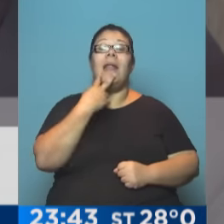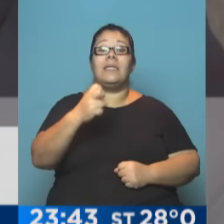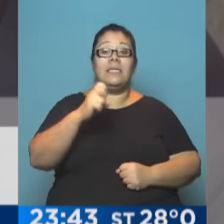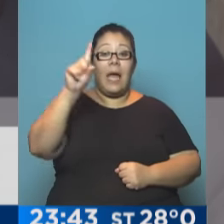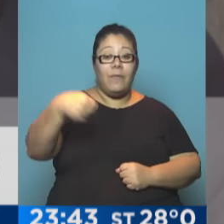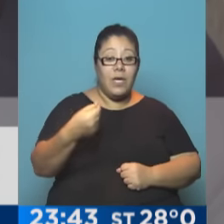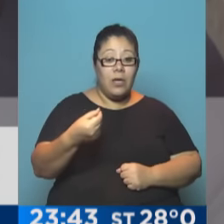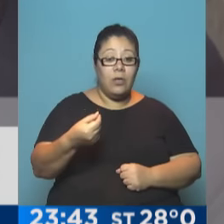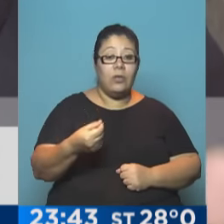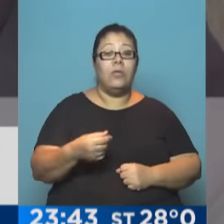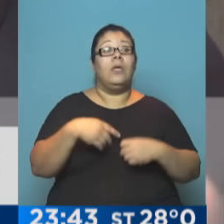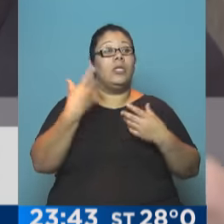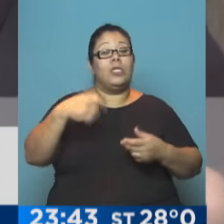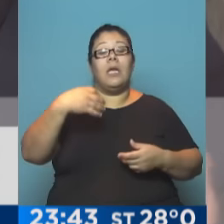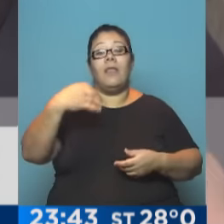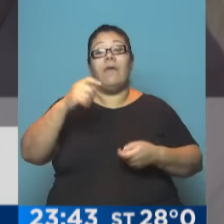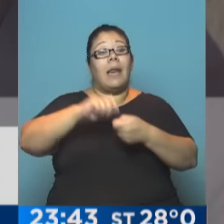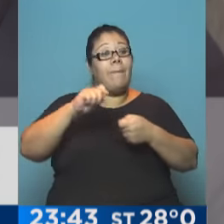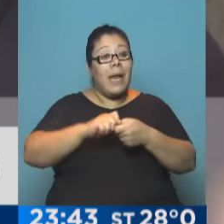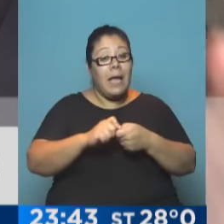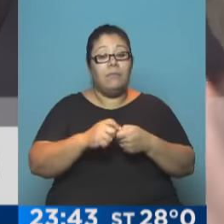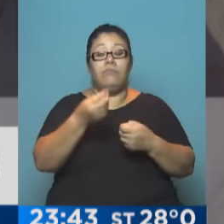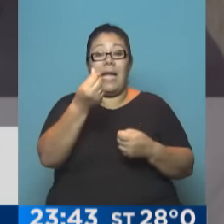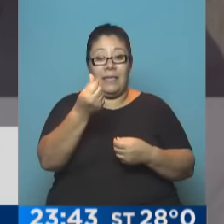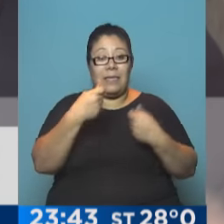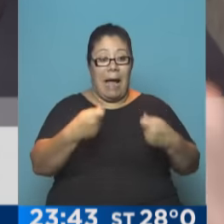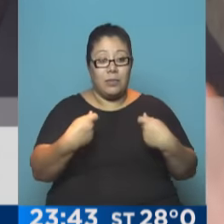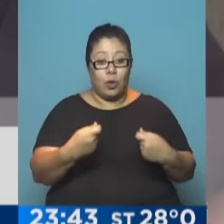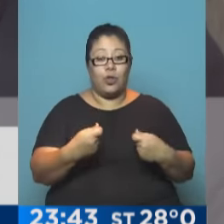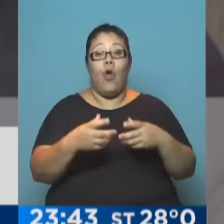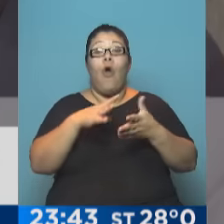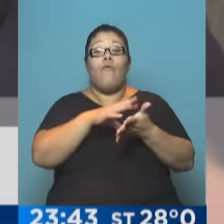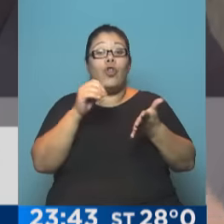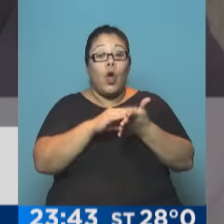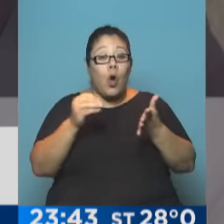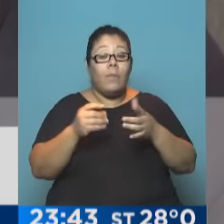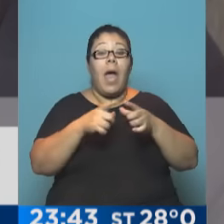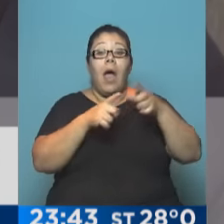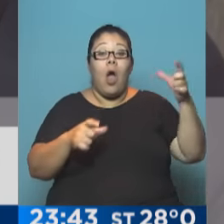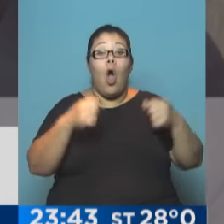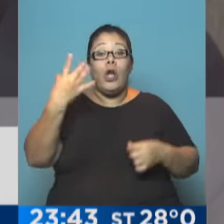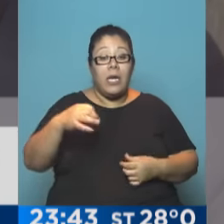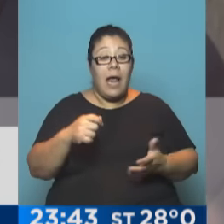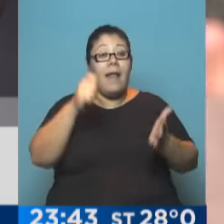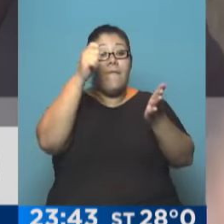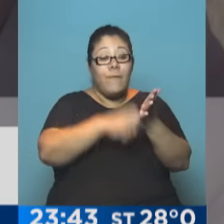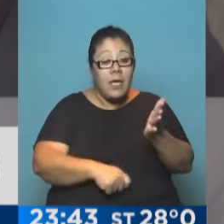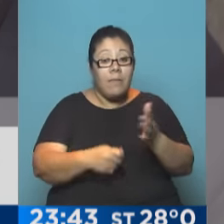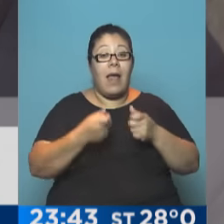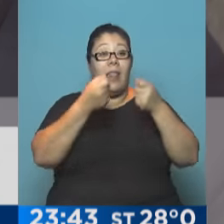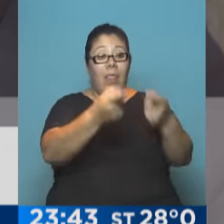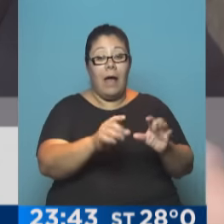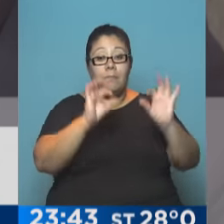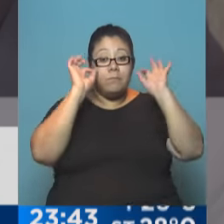y repararlo sale tanto. Uno deja en la empresa fotocopia o el original y se hace firmar como que entregó